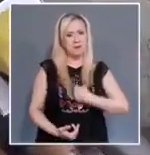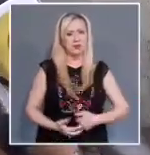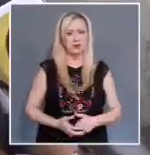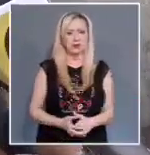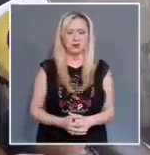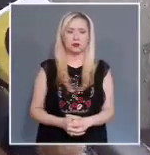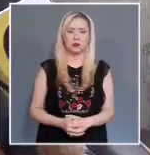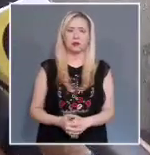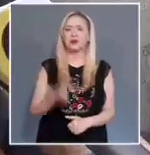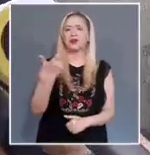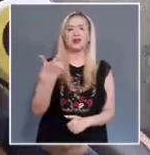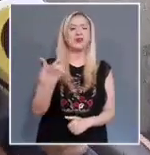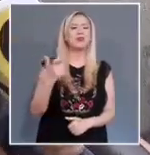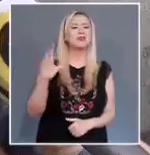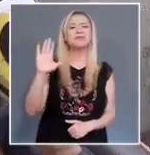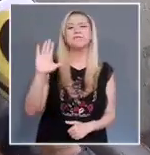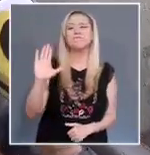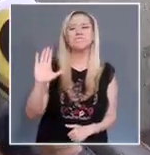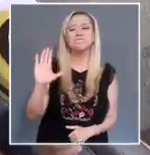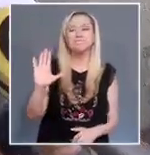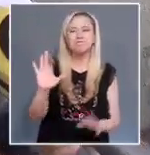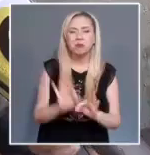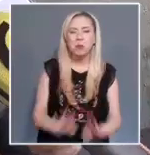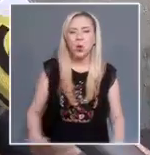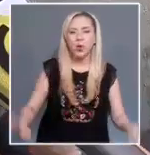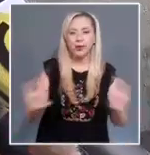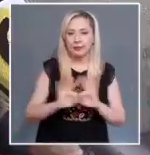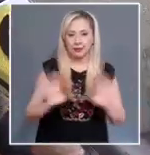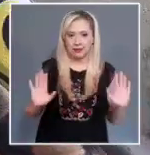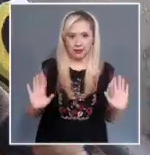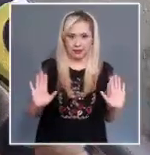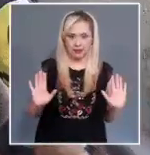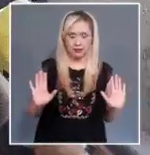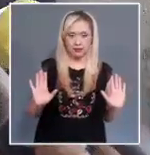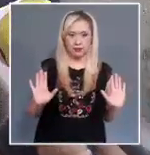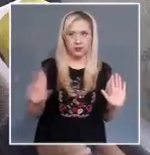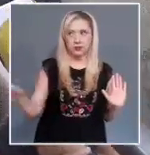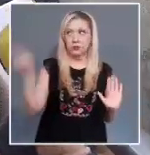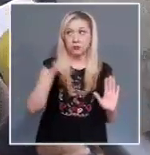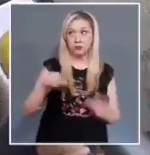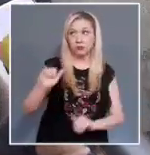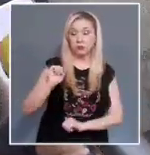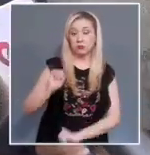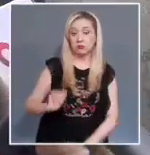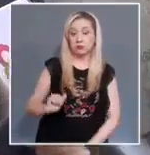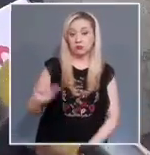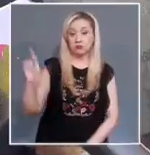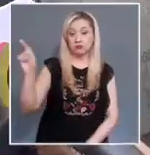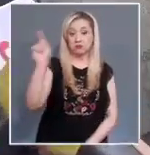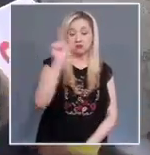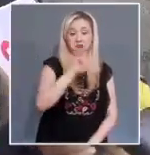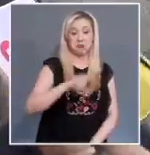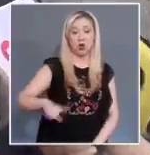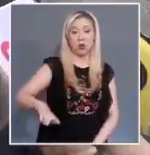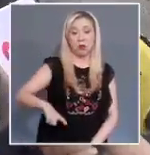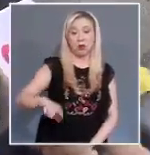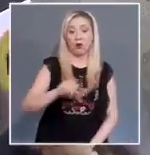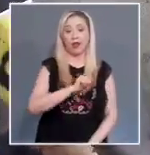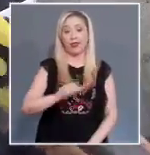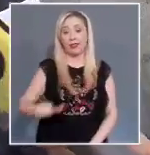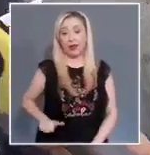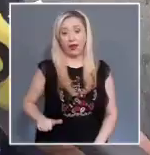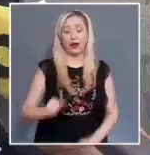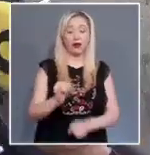relevante en este asunto, ¿no? Ya las autoridades, a través de diversos dictámenes periciales en actuaría,